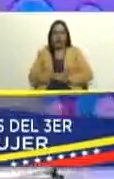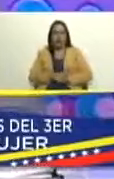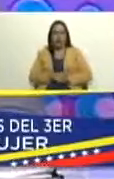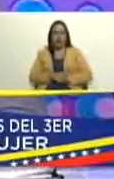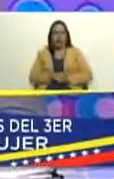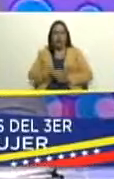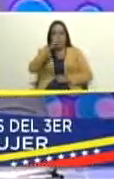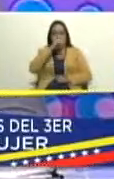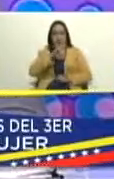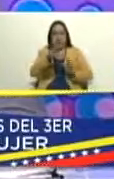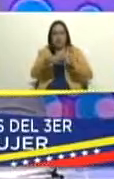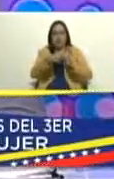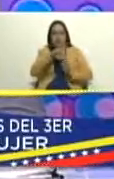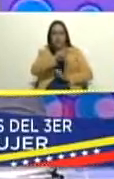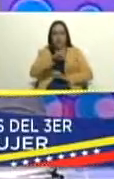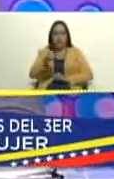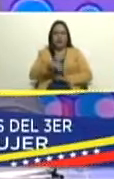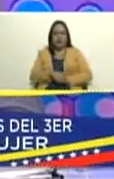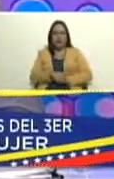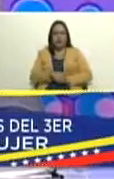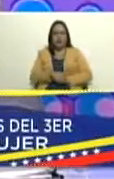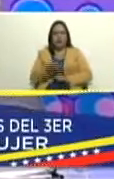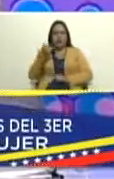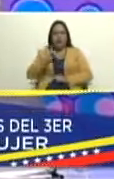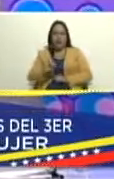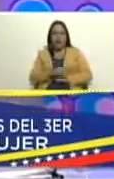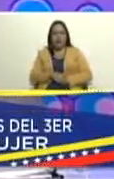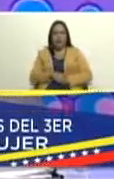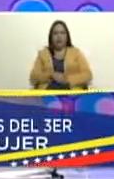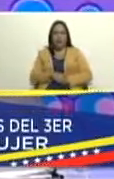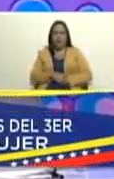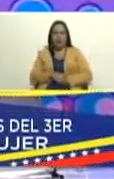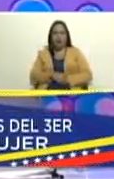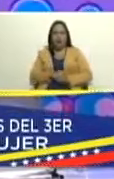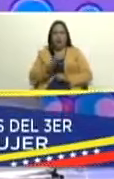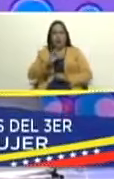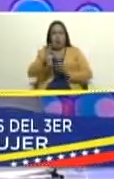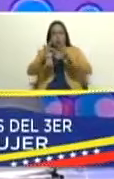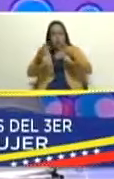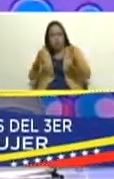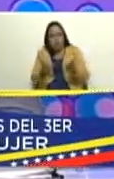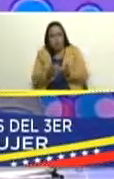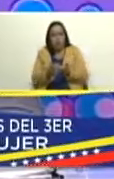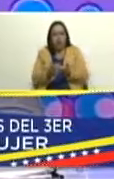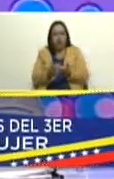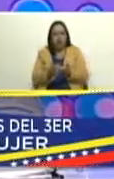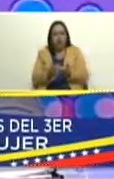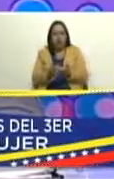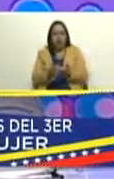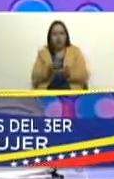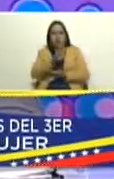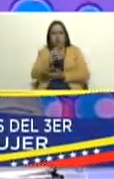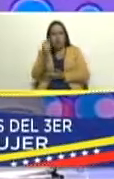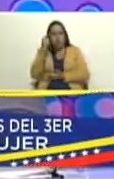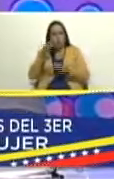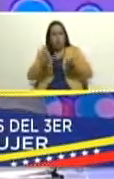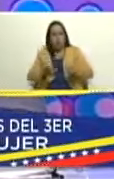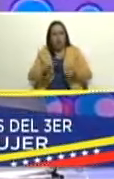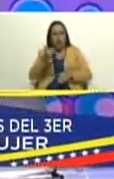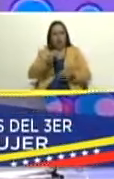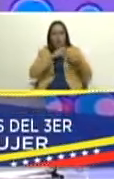años, 2020, cuando estábamos en la cuarentena radical voluntaria, porque en Venezuela la cuarentena fue